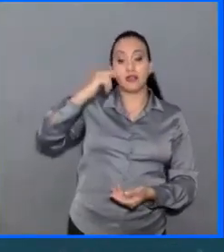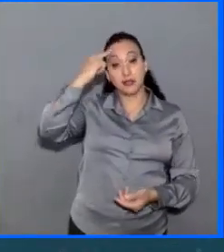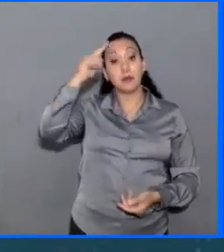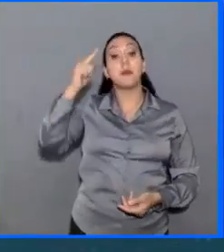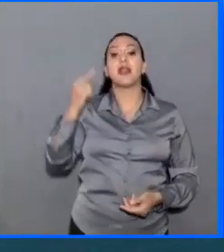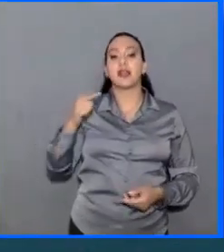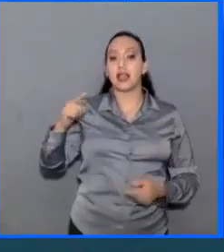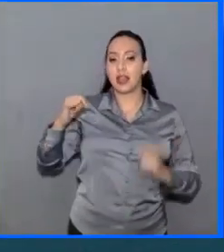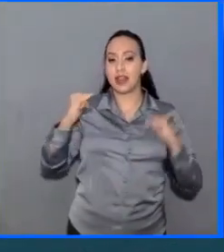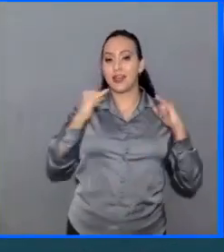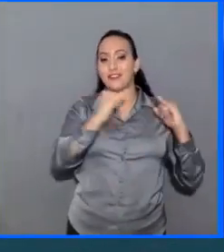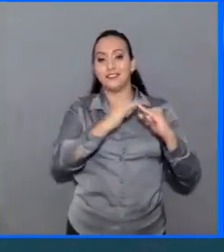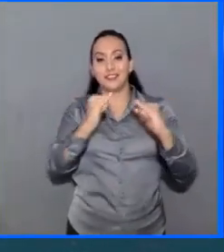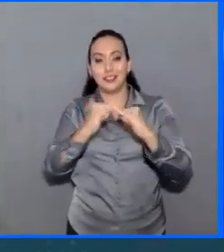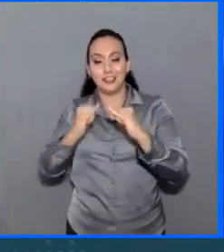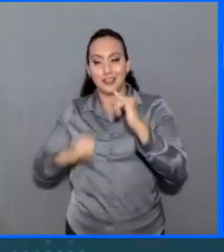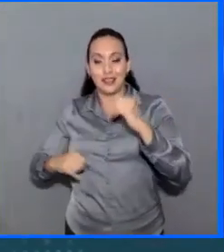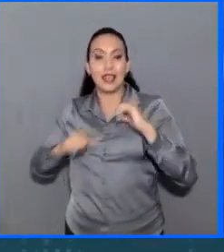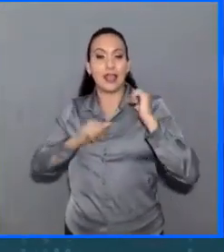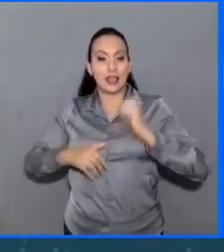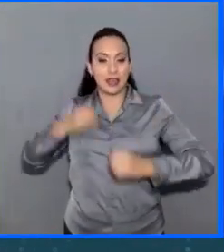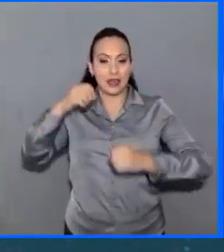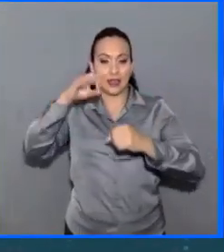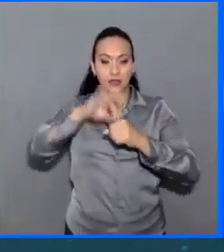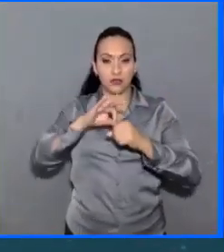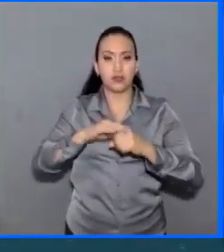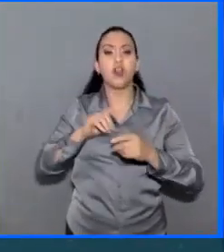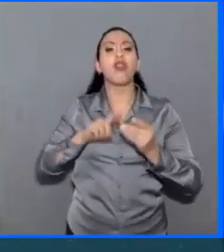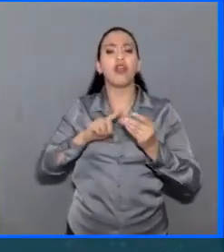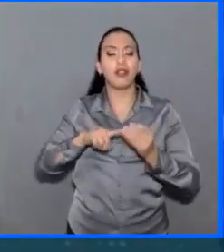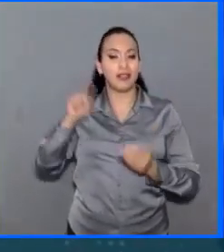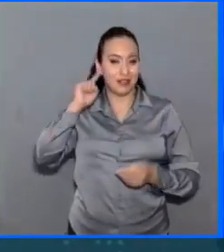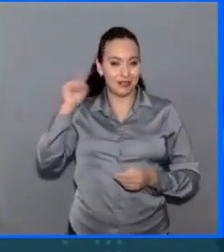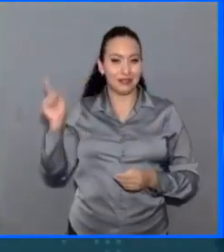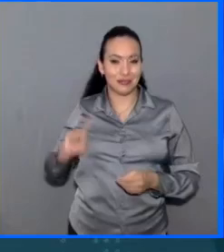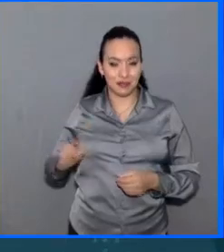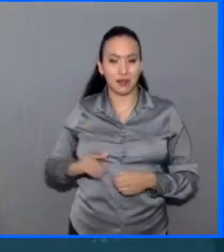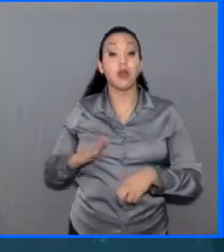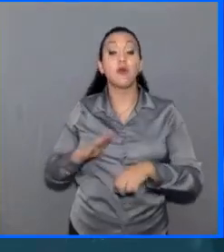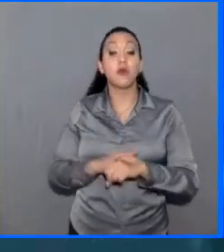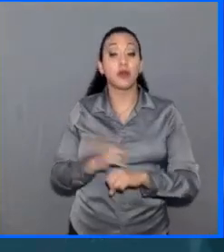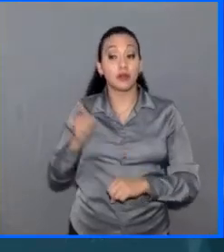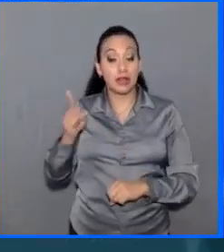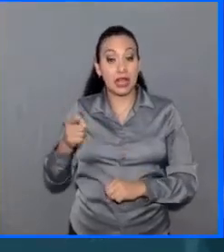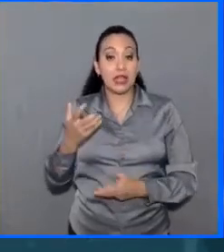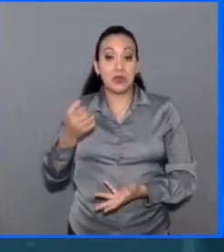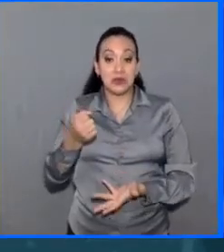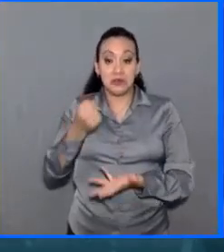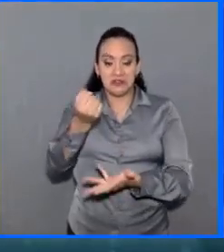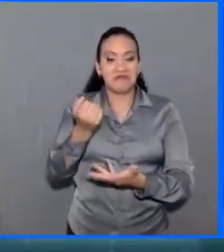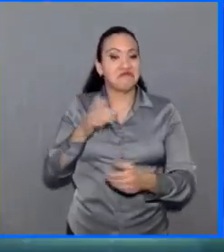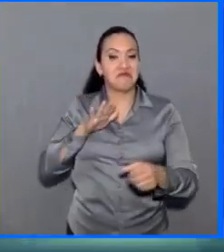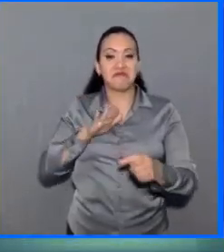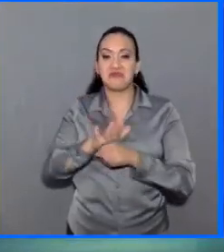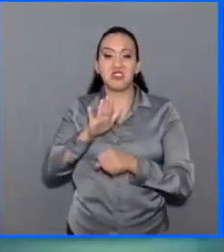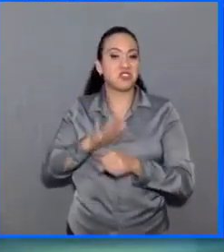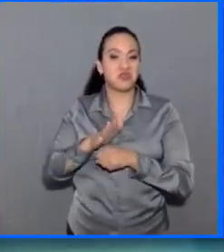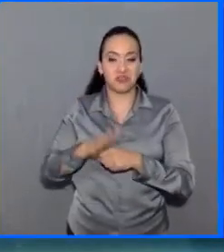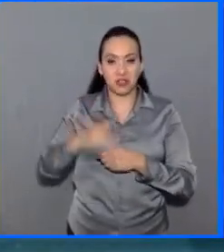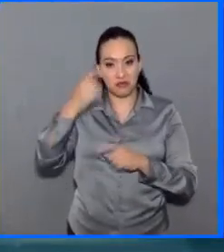locales electorales, principalmente en Zacatecas, pues cuentan con recursos insuficientes para la organización de la